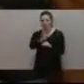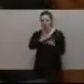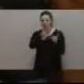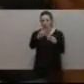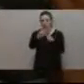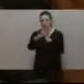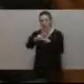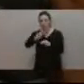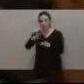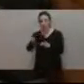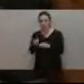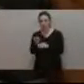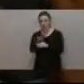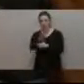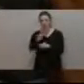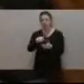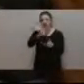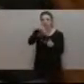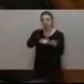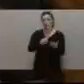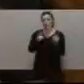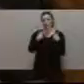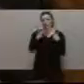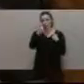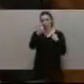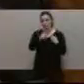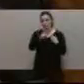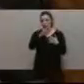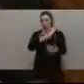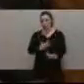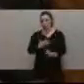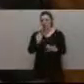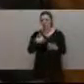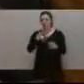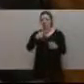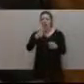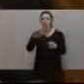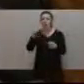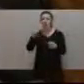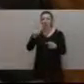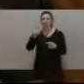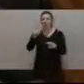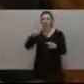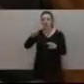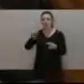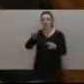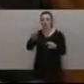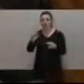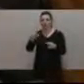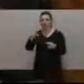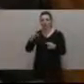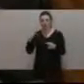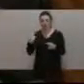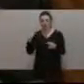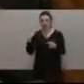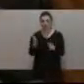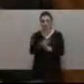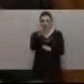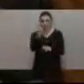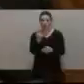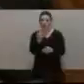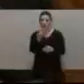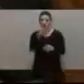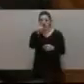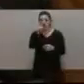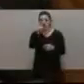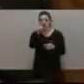firmaba el diputado actual de esta Cámara, el señor Gaspar Llamazares, que ha caducado. Y, por otra parte, digo, en el año